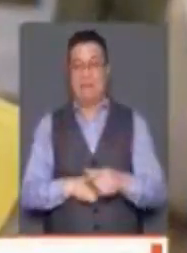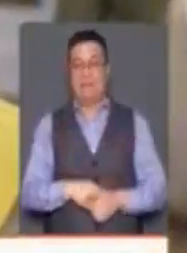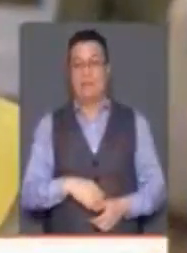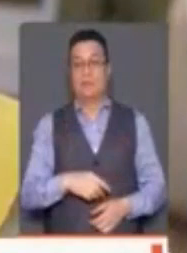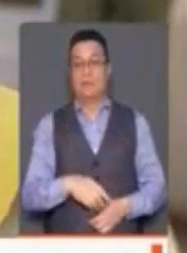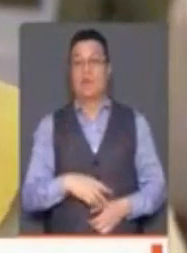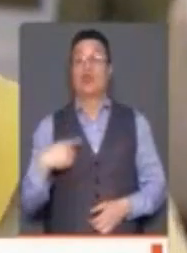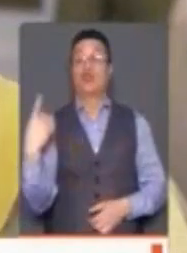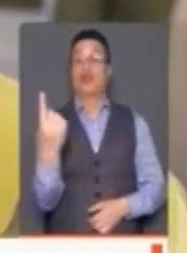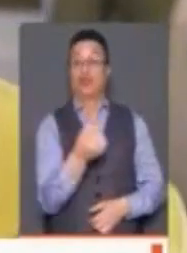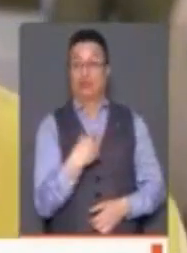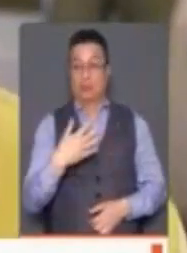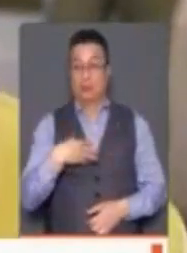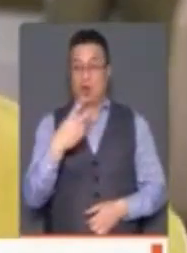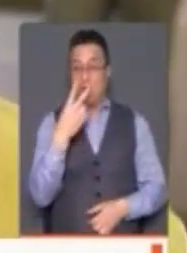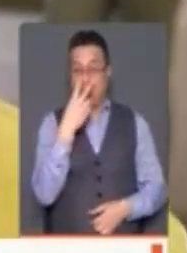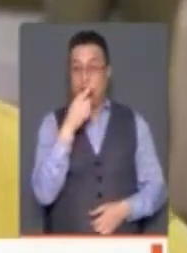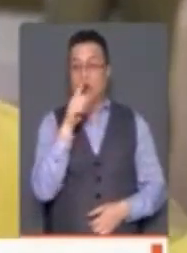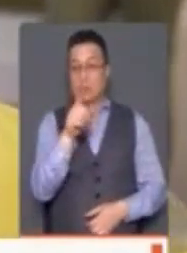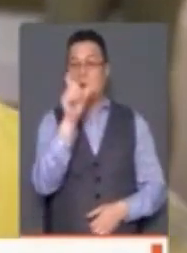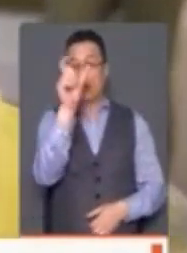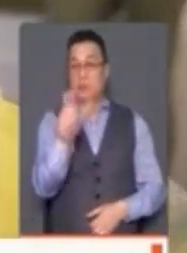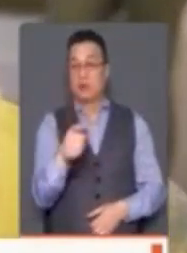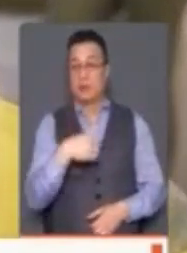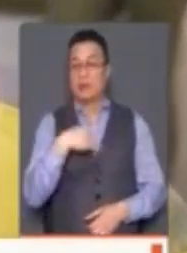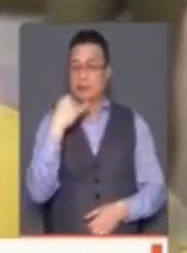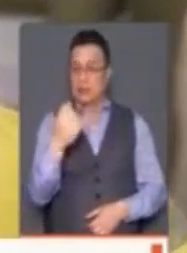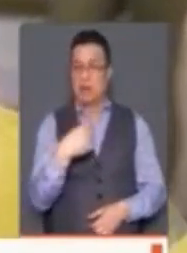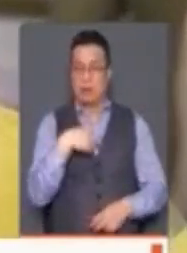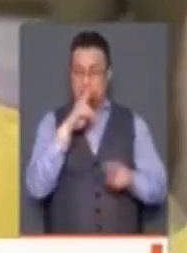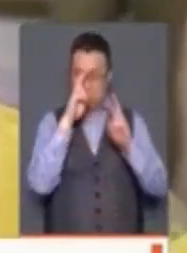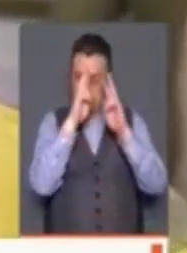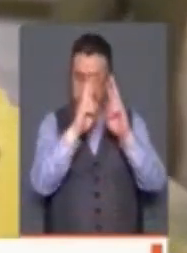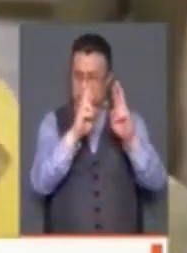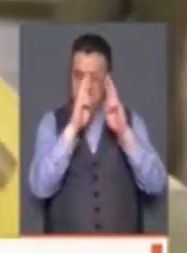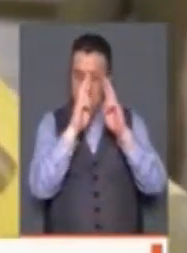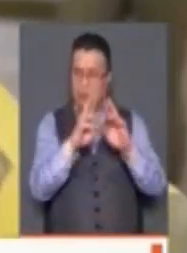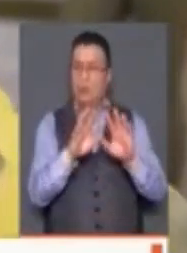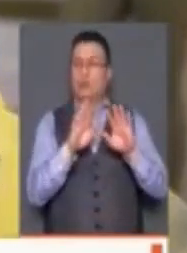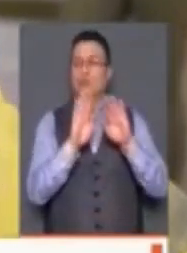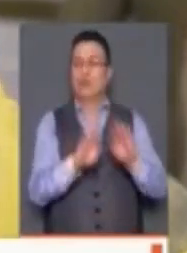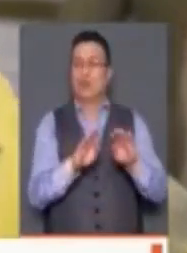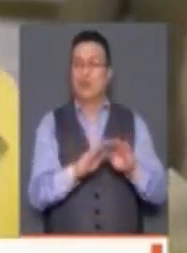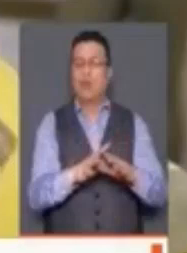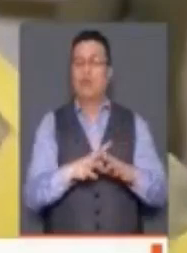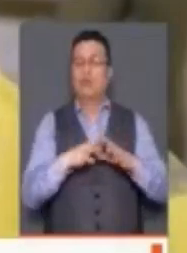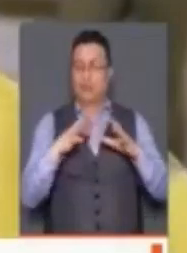queen. She's the person we've always looked up to.